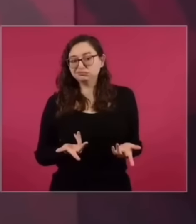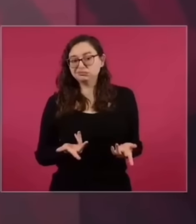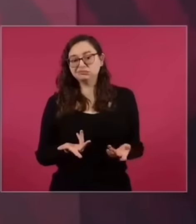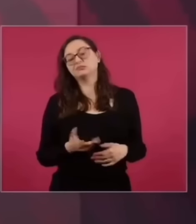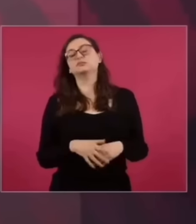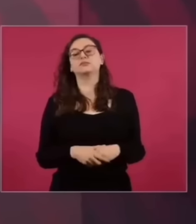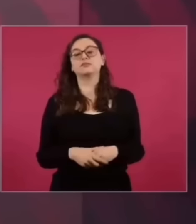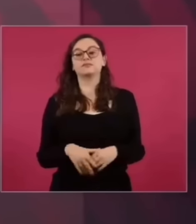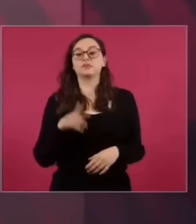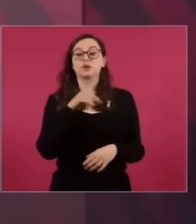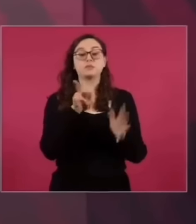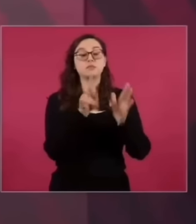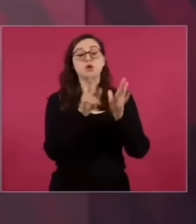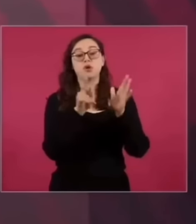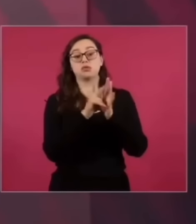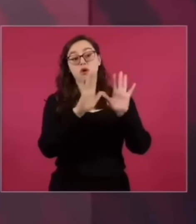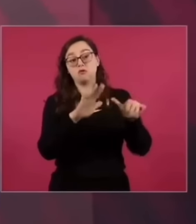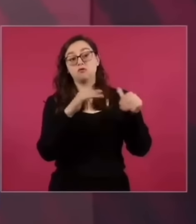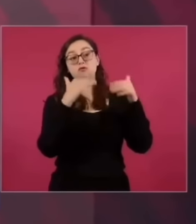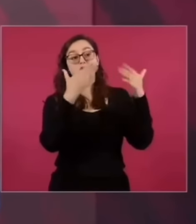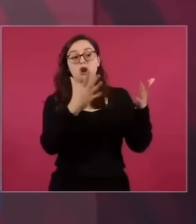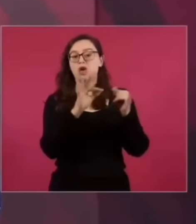la última palabra,